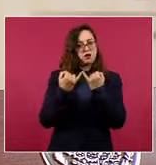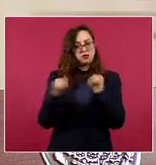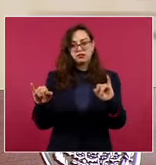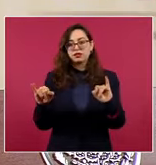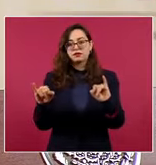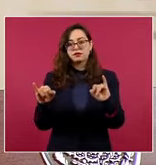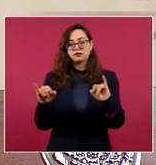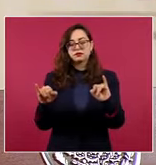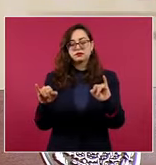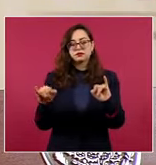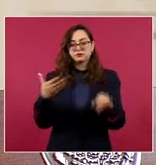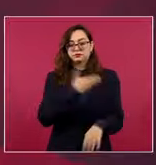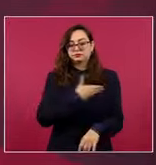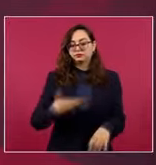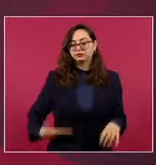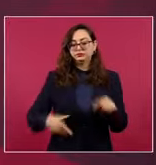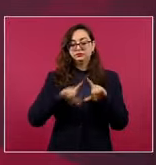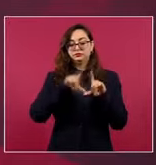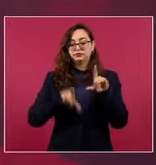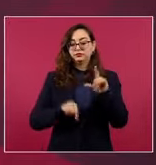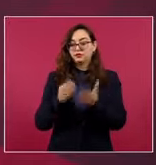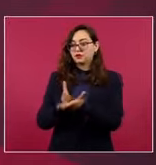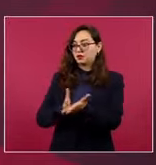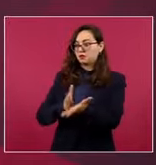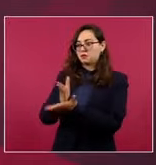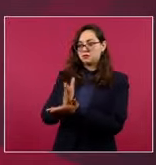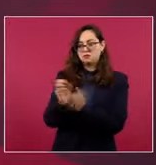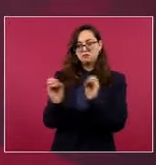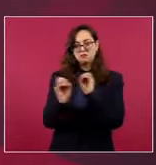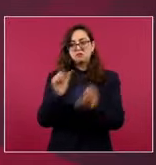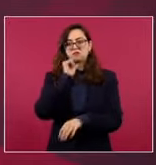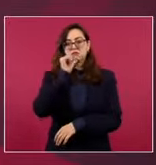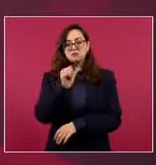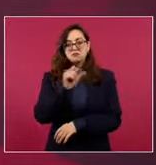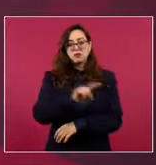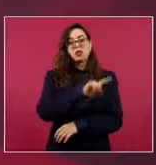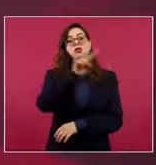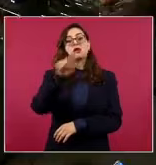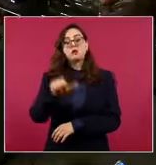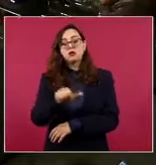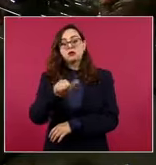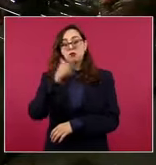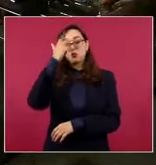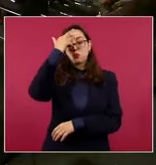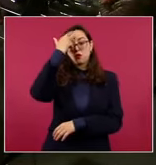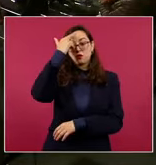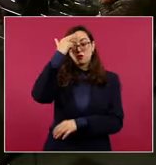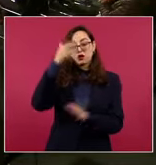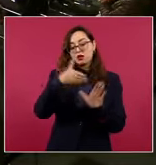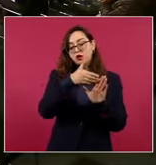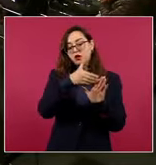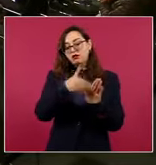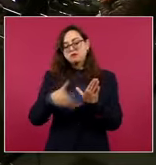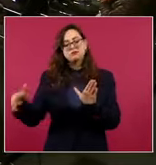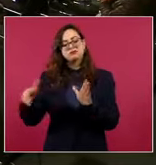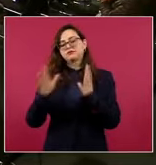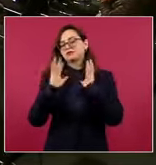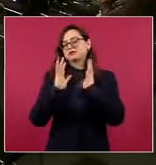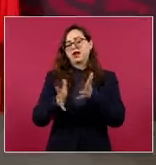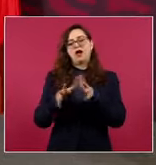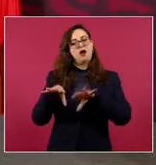del Ejecutivo. Luego viene el porfiriato y ya hay sometimiento